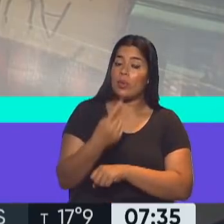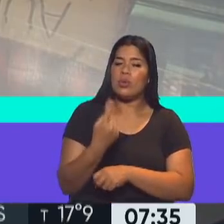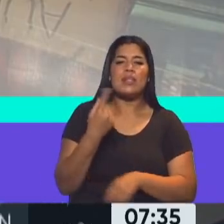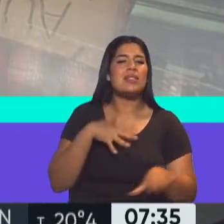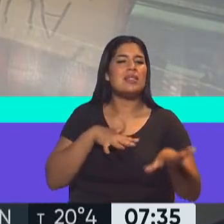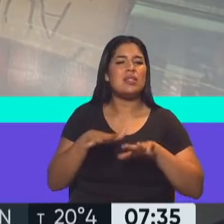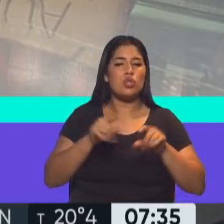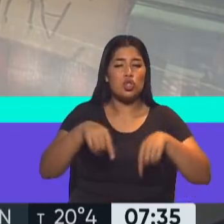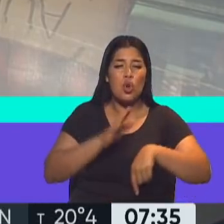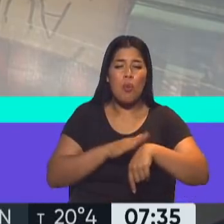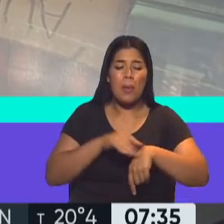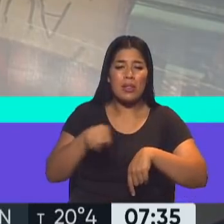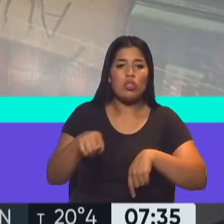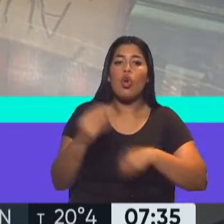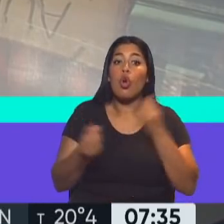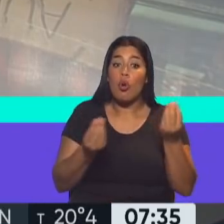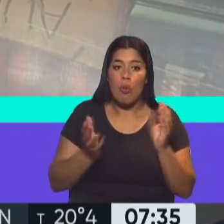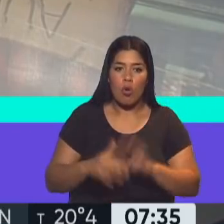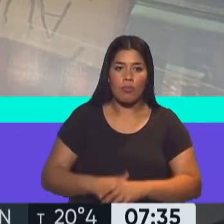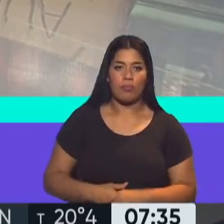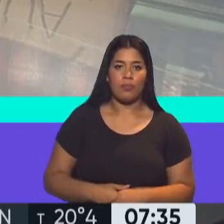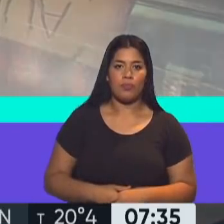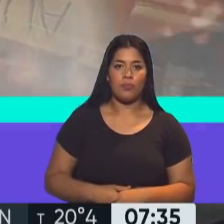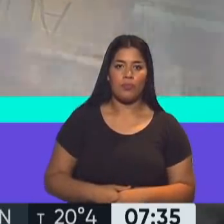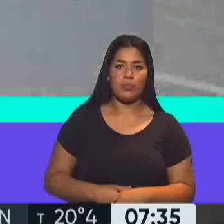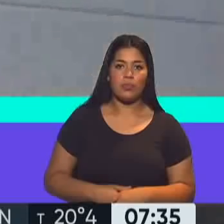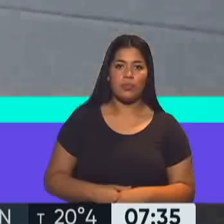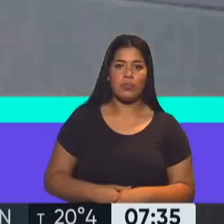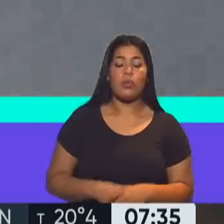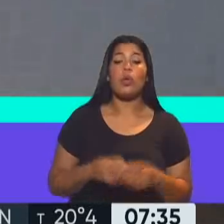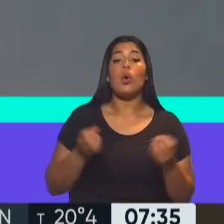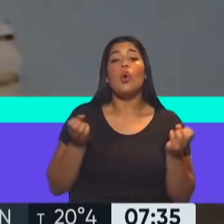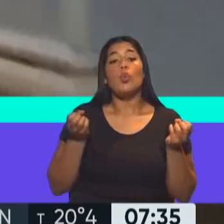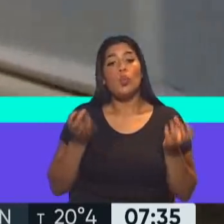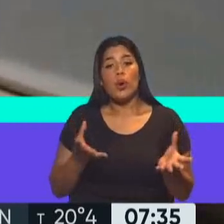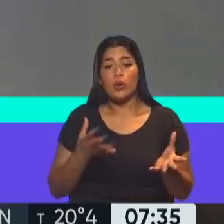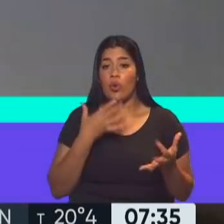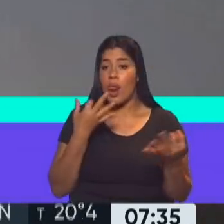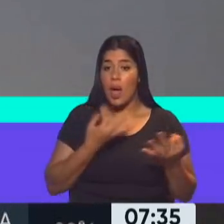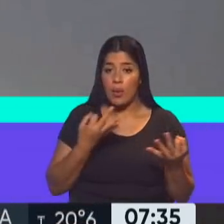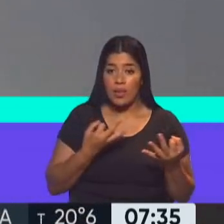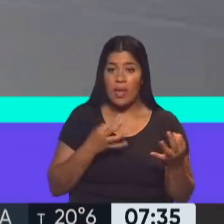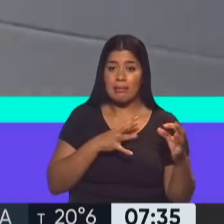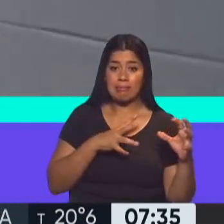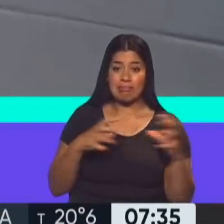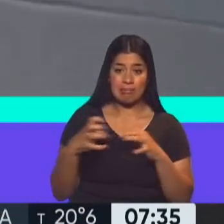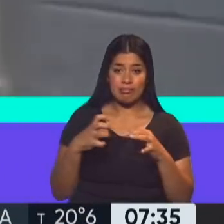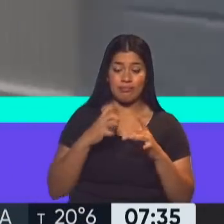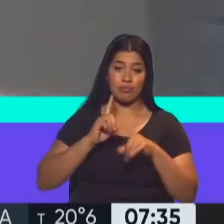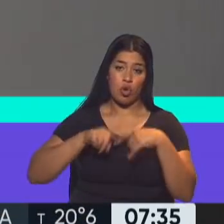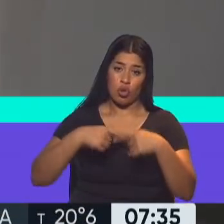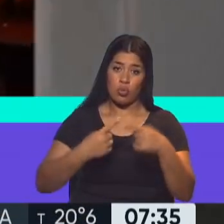situación a esta hora de la mañana allí en Rawson? Bueno, todavía continúa la tensión, hoy se están convocando